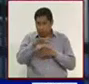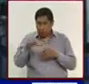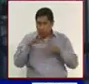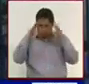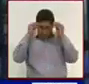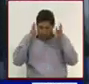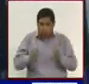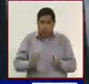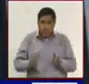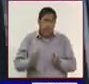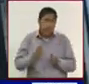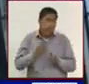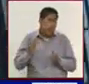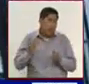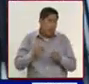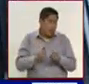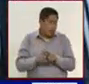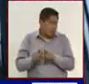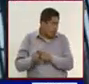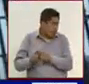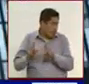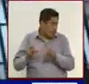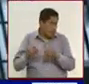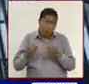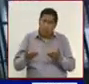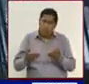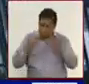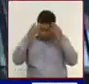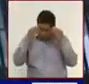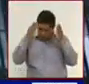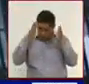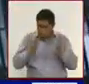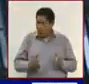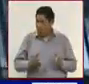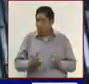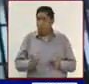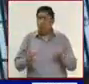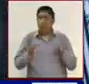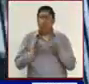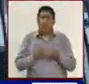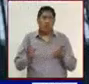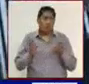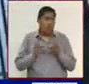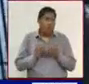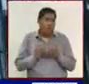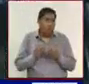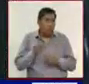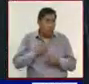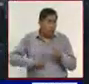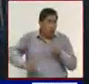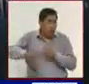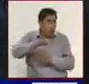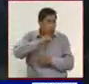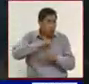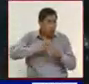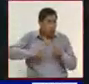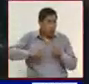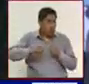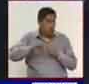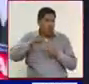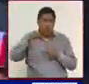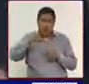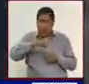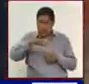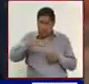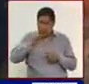del magisterio, Miriam. Tampoco hay maestros que puedan estarse reuniendo en inmediaciones o proximidades a